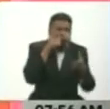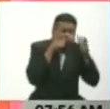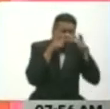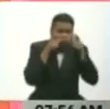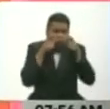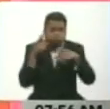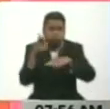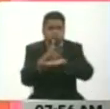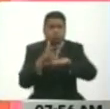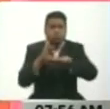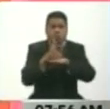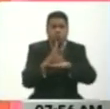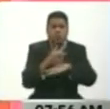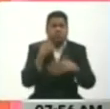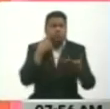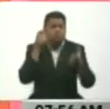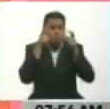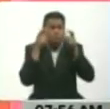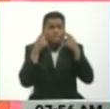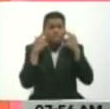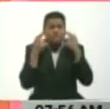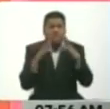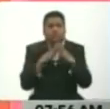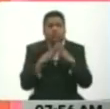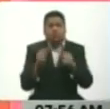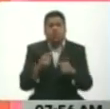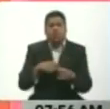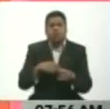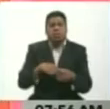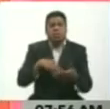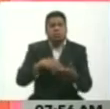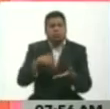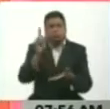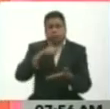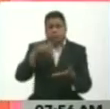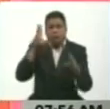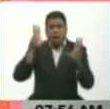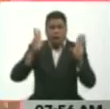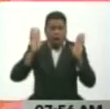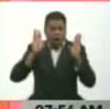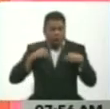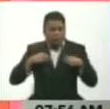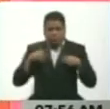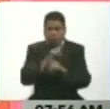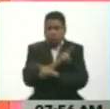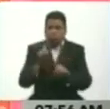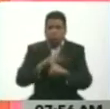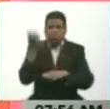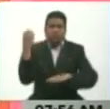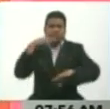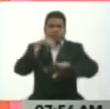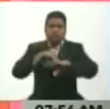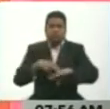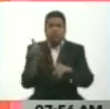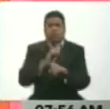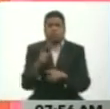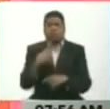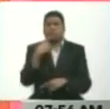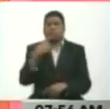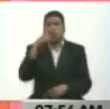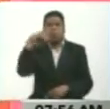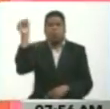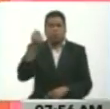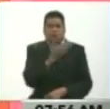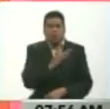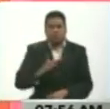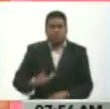días del decreto de emergencia económica. Fue rechazado el día martes en la Asamblea Nacional. Tildaron algunos, inclusive, de Nicolás Carmona